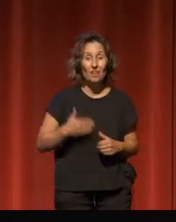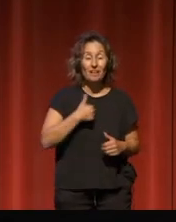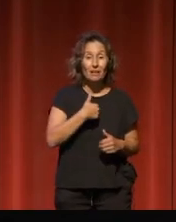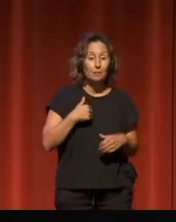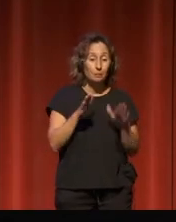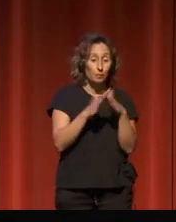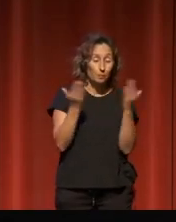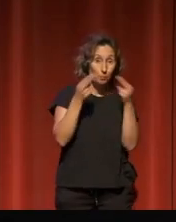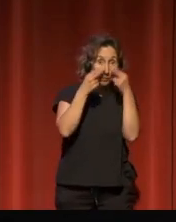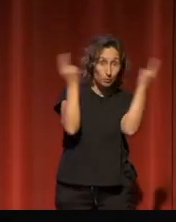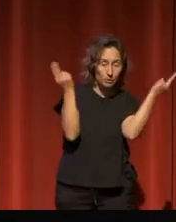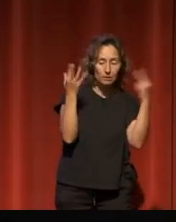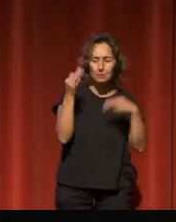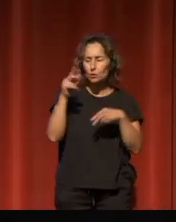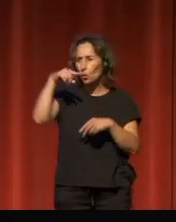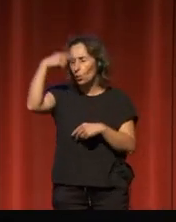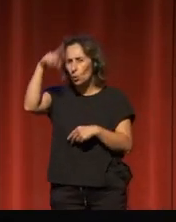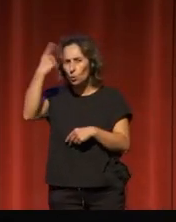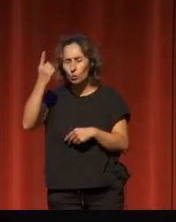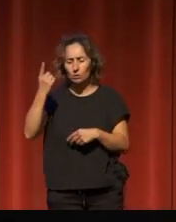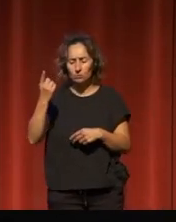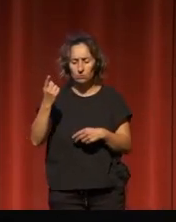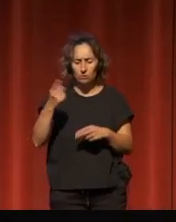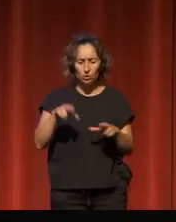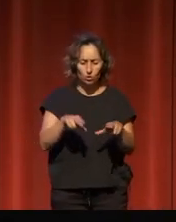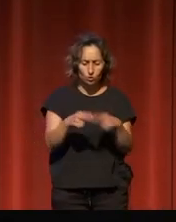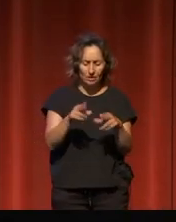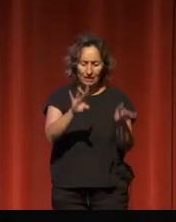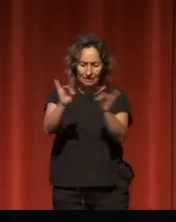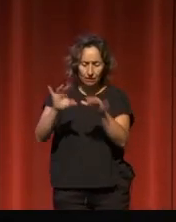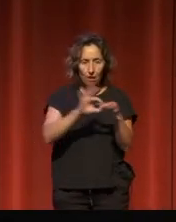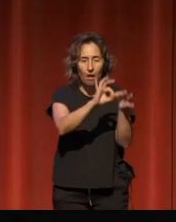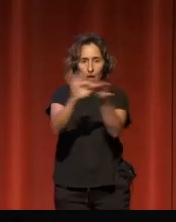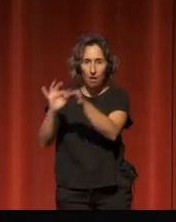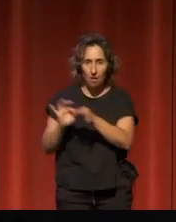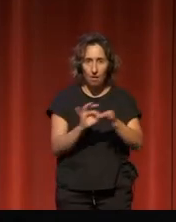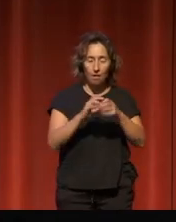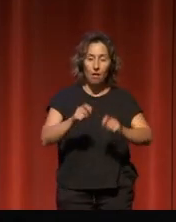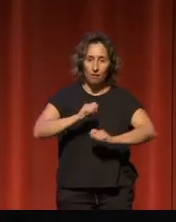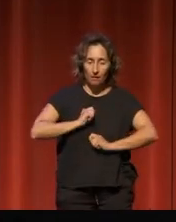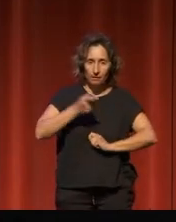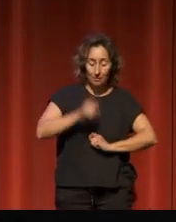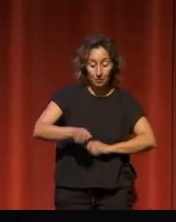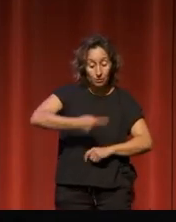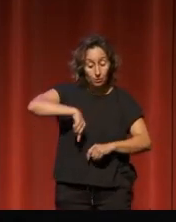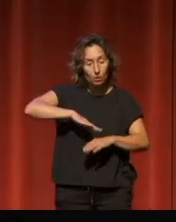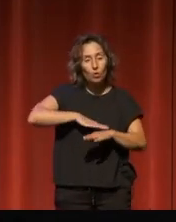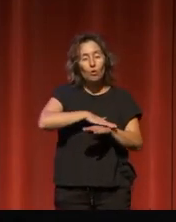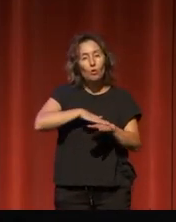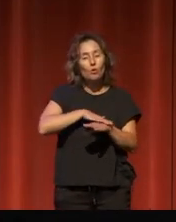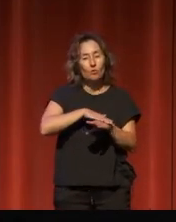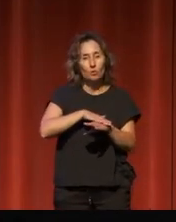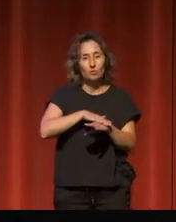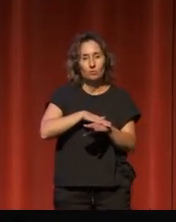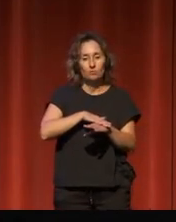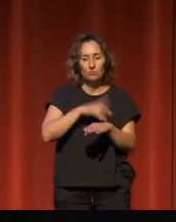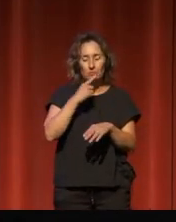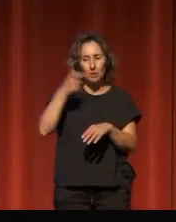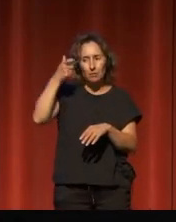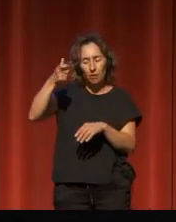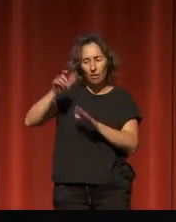para garantizar también esa cohesión social y territorial y además Bueno pues como gobierno estamos muy comprometidas en esa lucha contra la